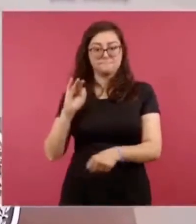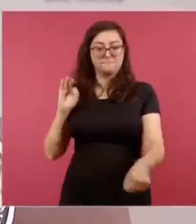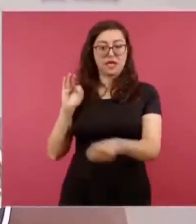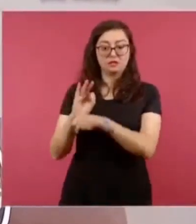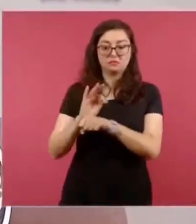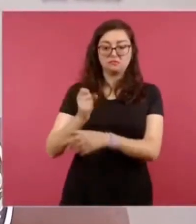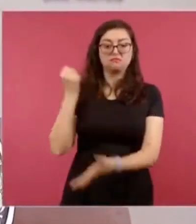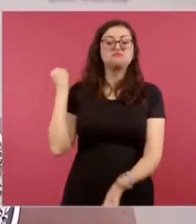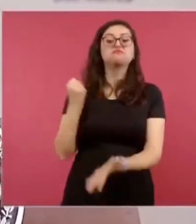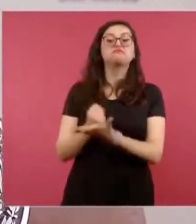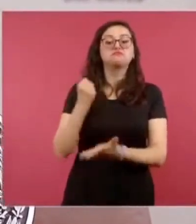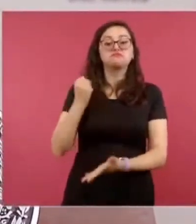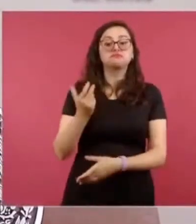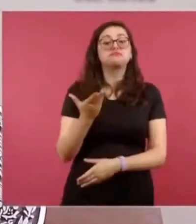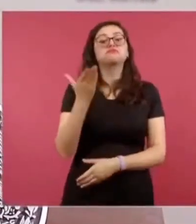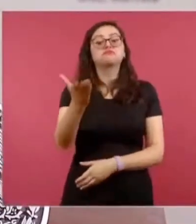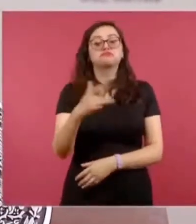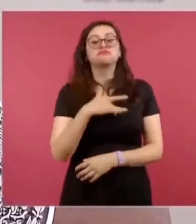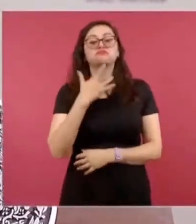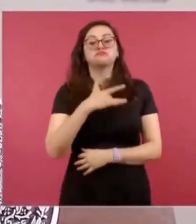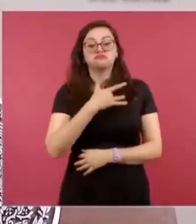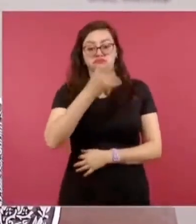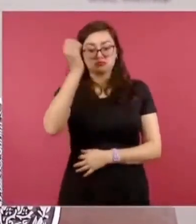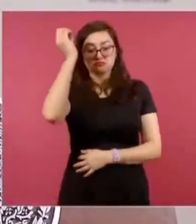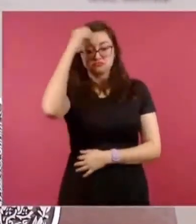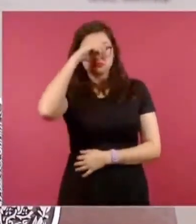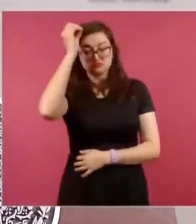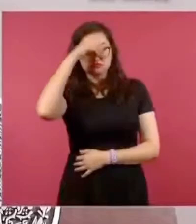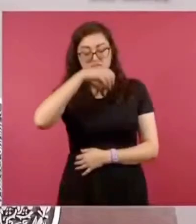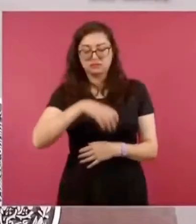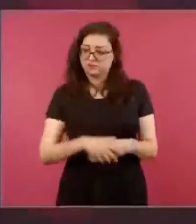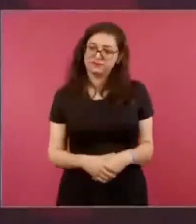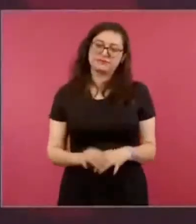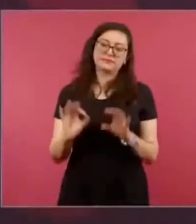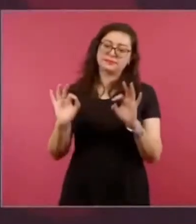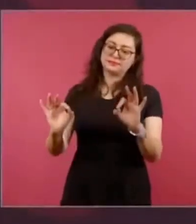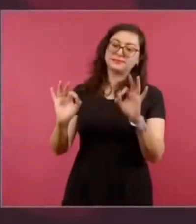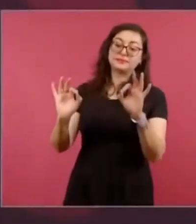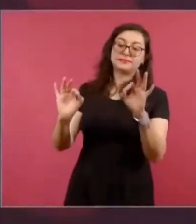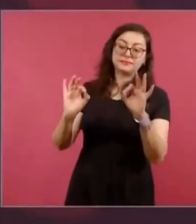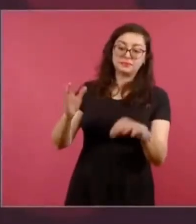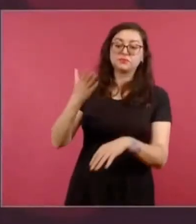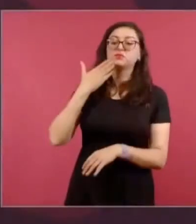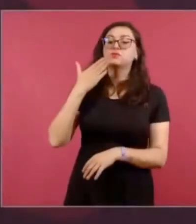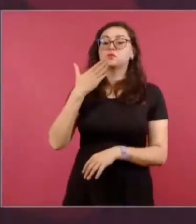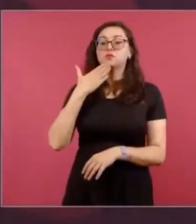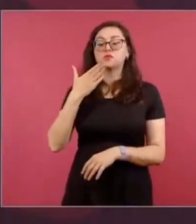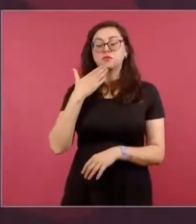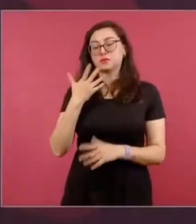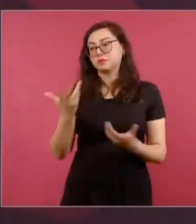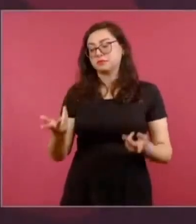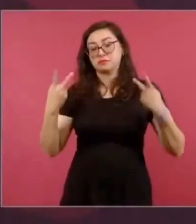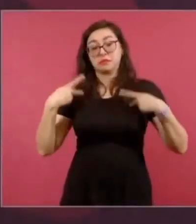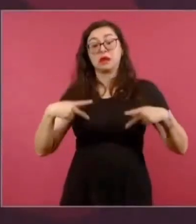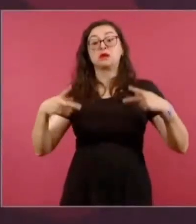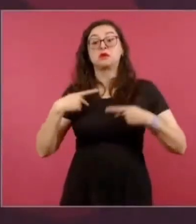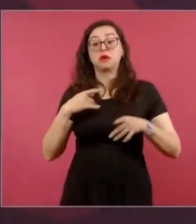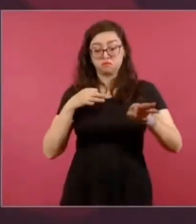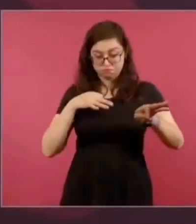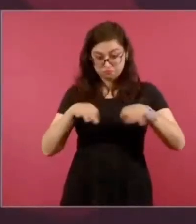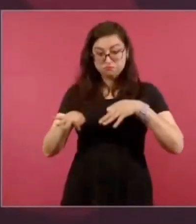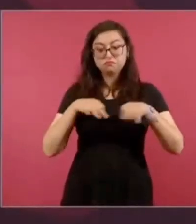Es un asunto para beneficiar a millones de trabajadores.